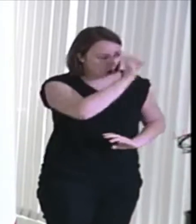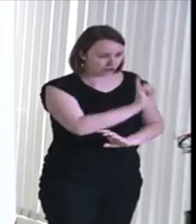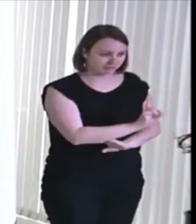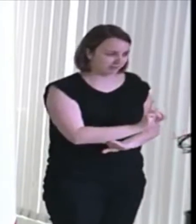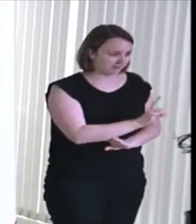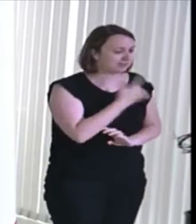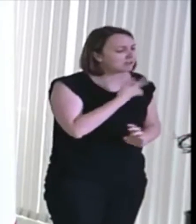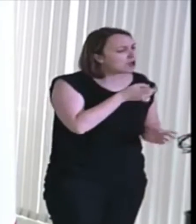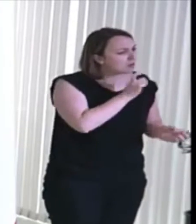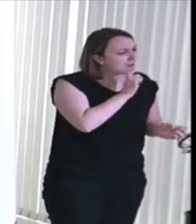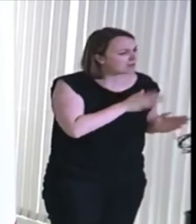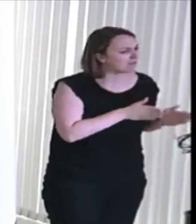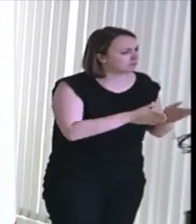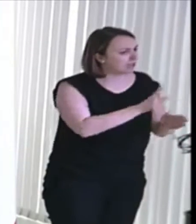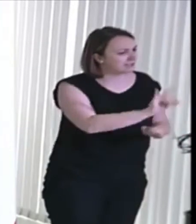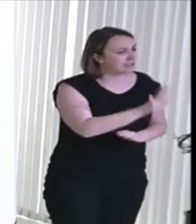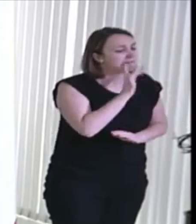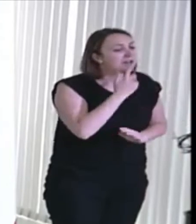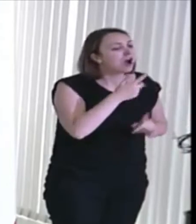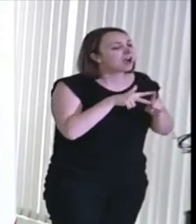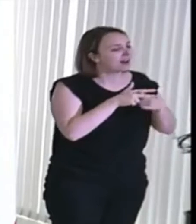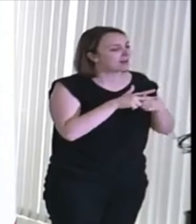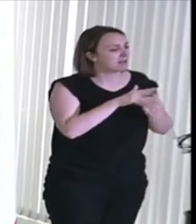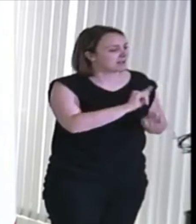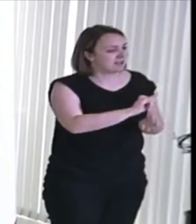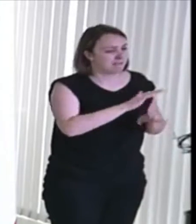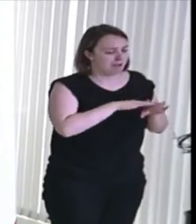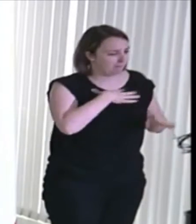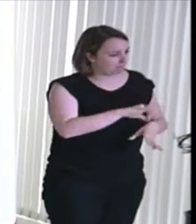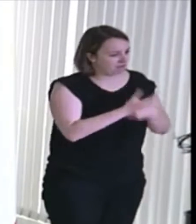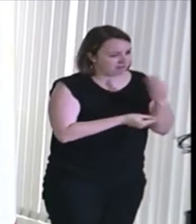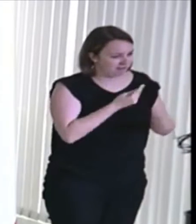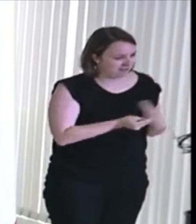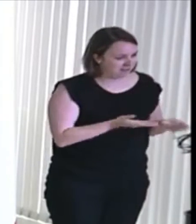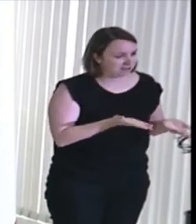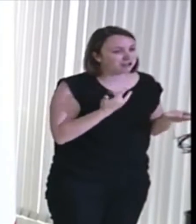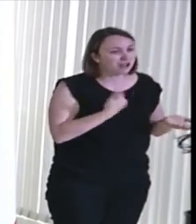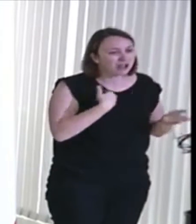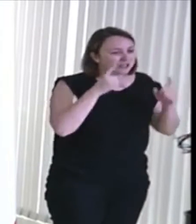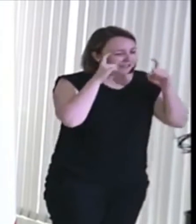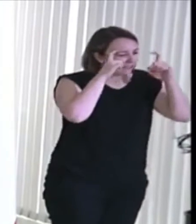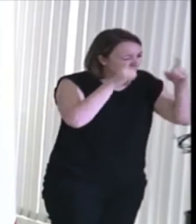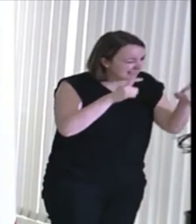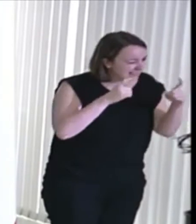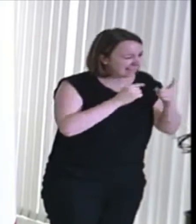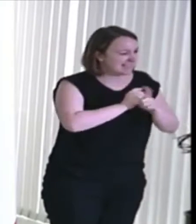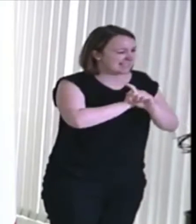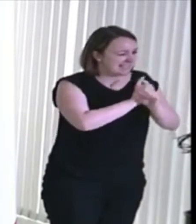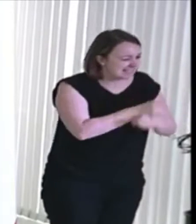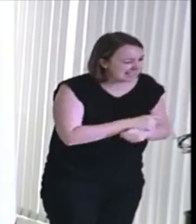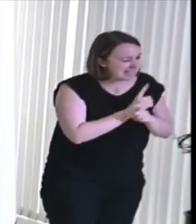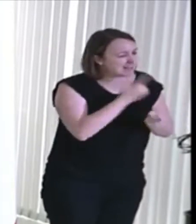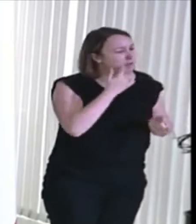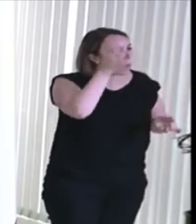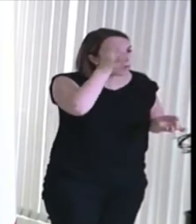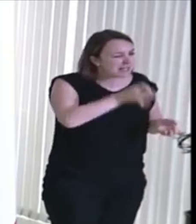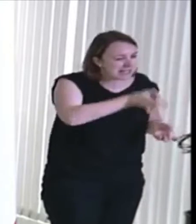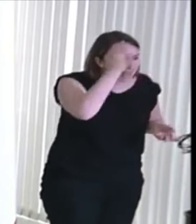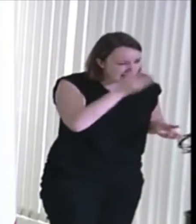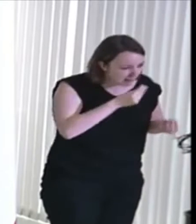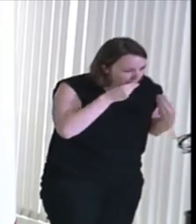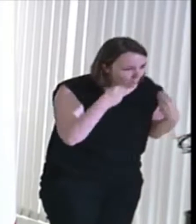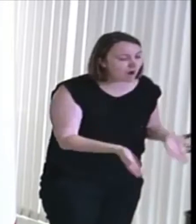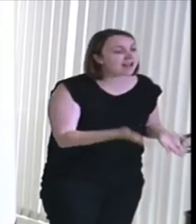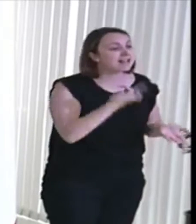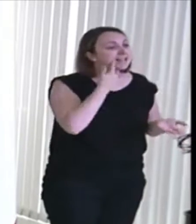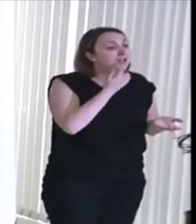es complicado, pero existen las herramientas como para poder hacerlo, ¿no? Entonces, con insistencia, con una buena idea más o menos y